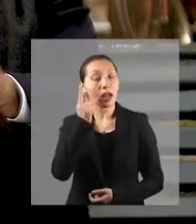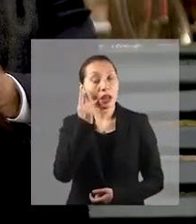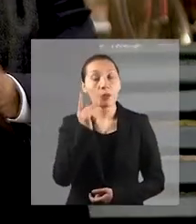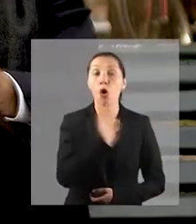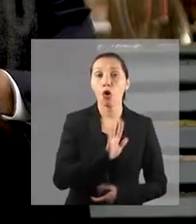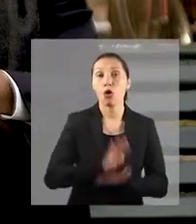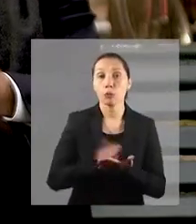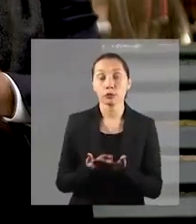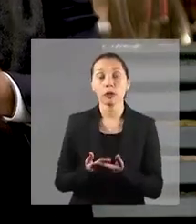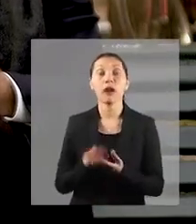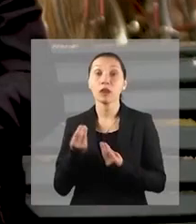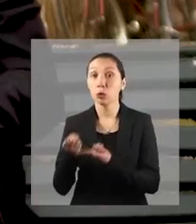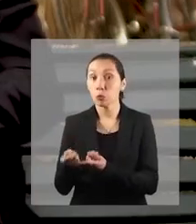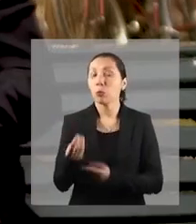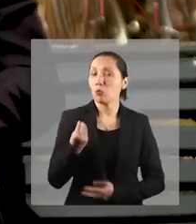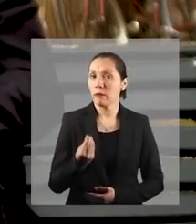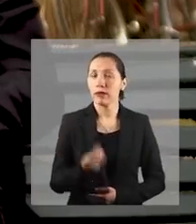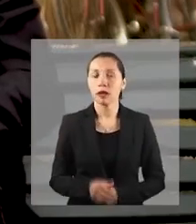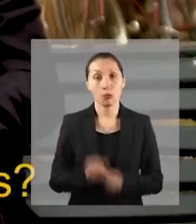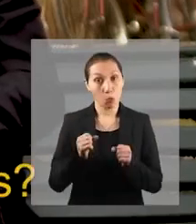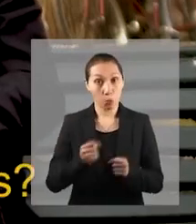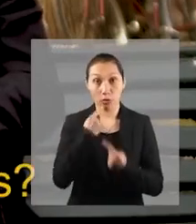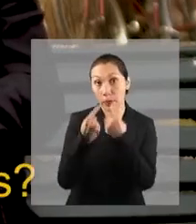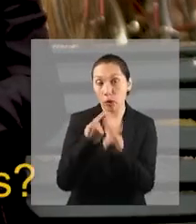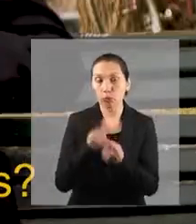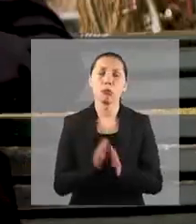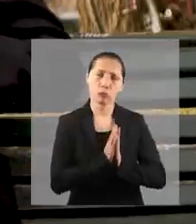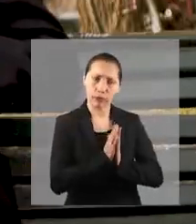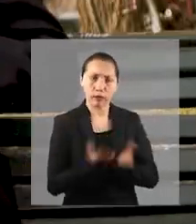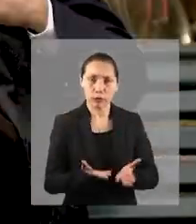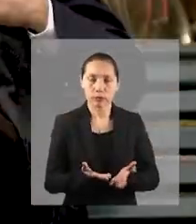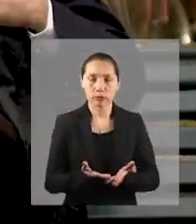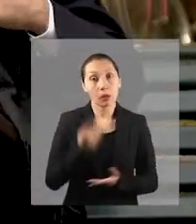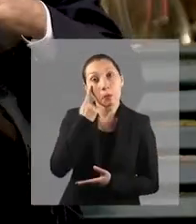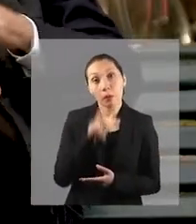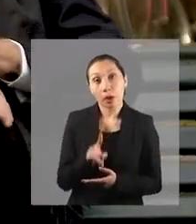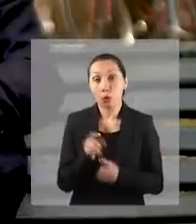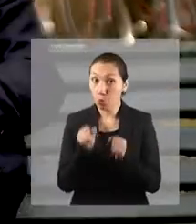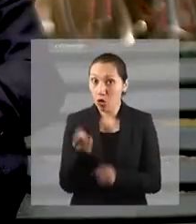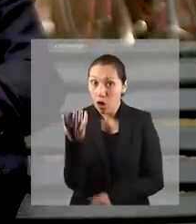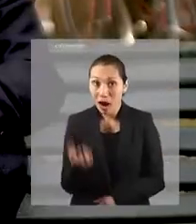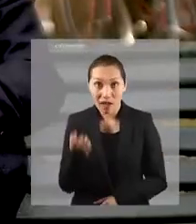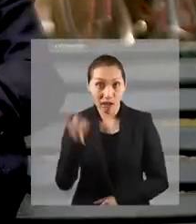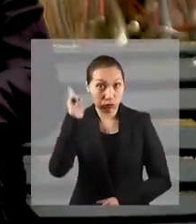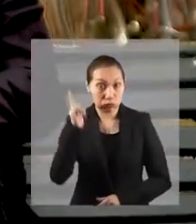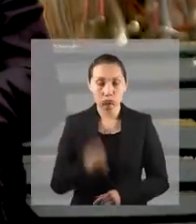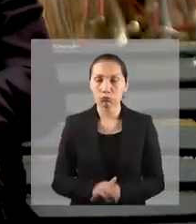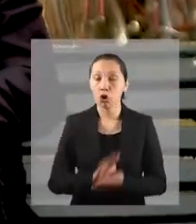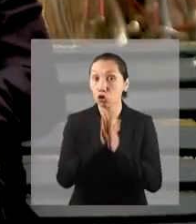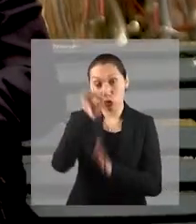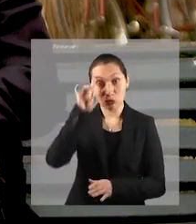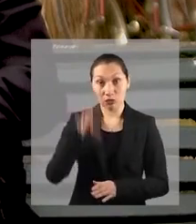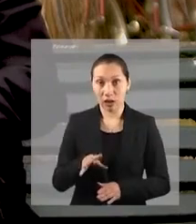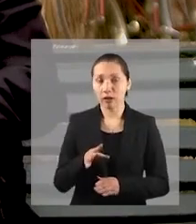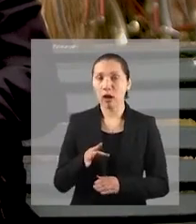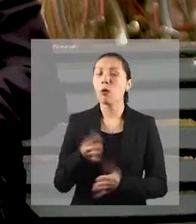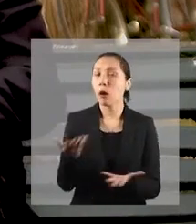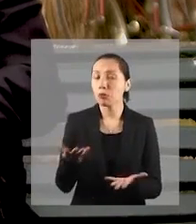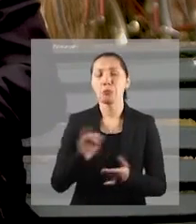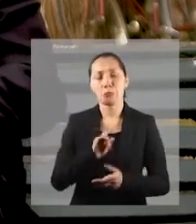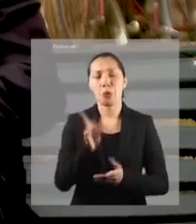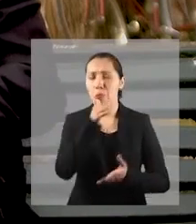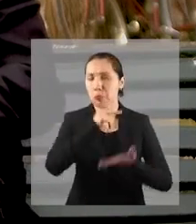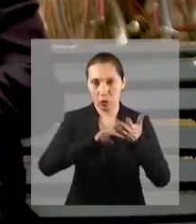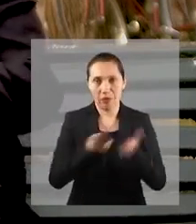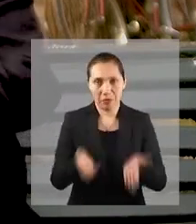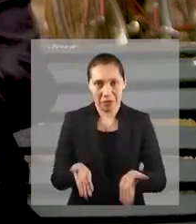Felipe. Sí, ¿cómo está? Bien, ¿y tú? Muy bien. ¿Te puedo hacer unas preguntas? Por favor. Pero... ¿te puedo grabar? Todos sabemos cómo son los políticos.